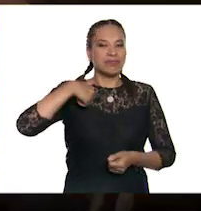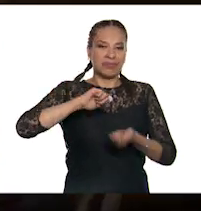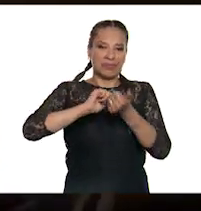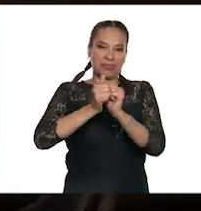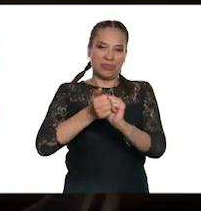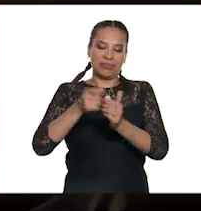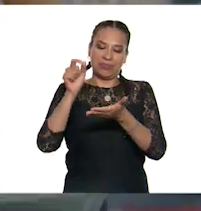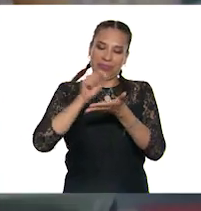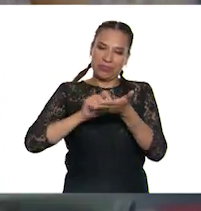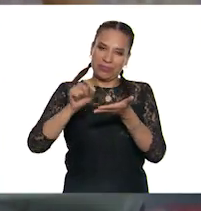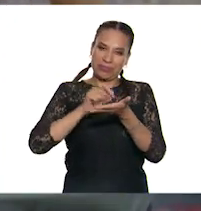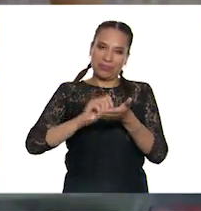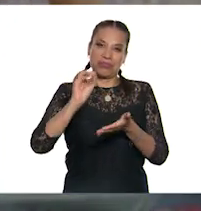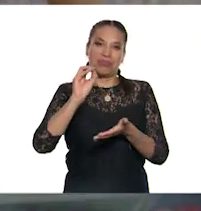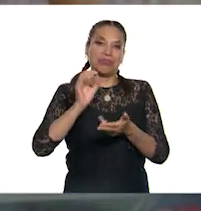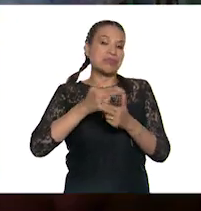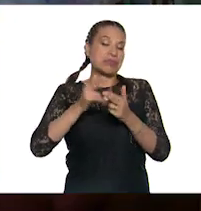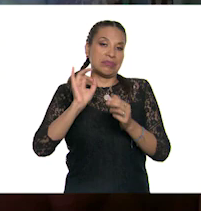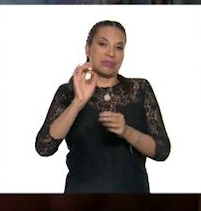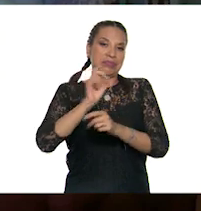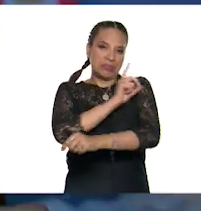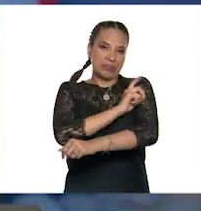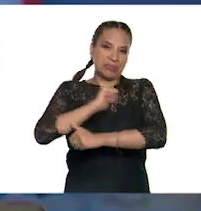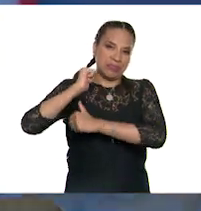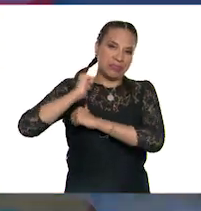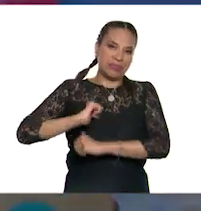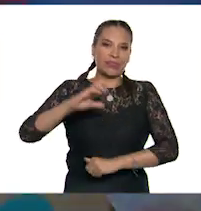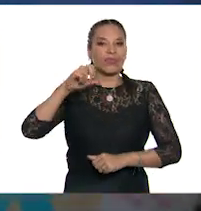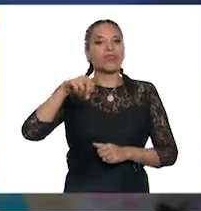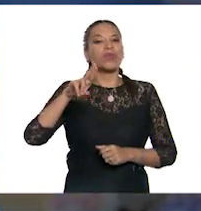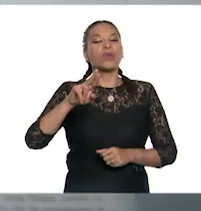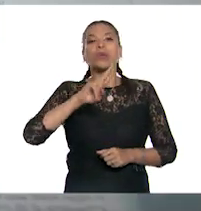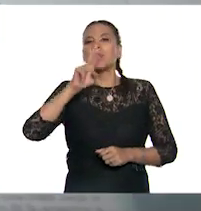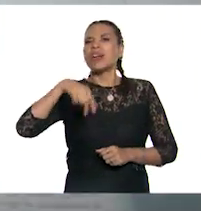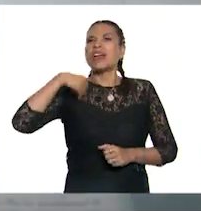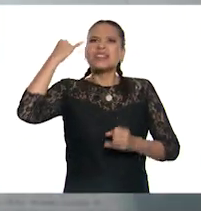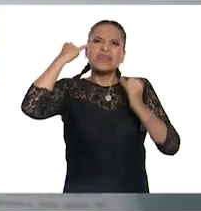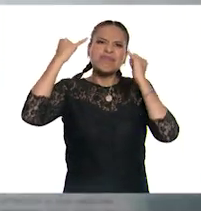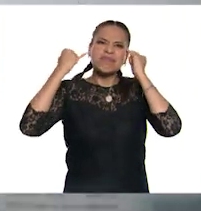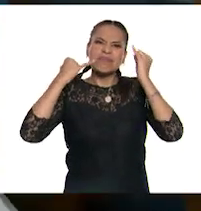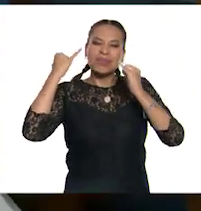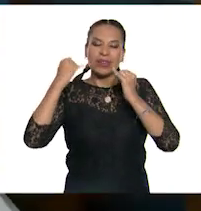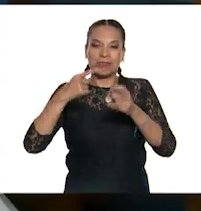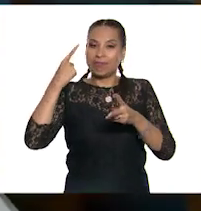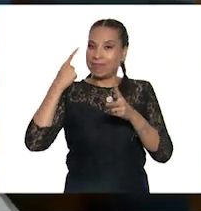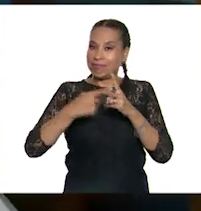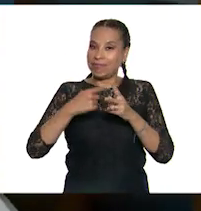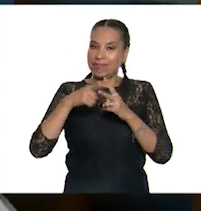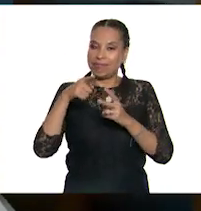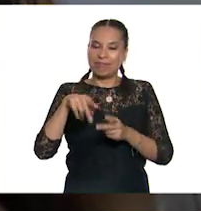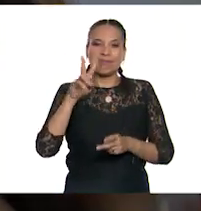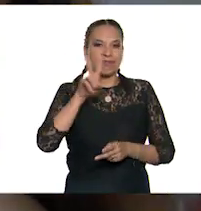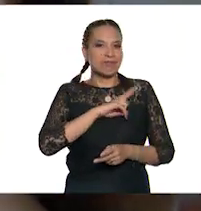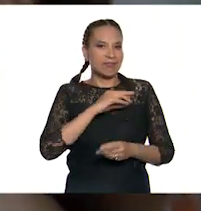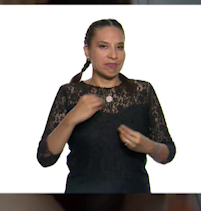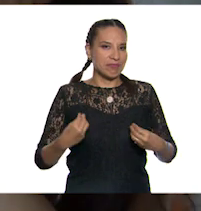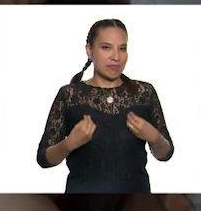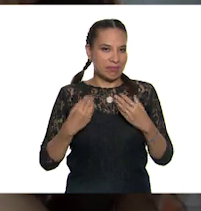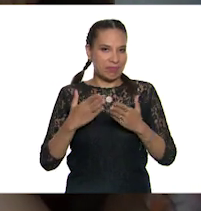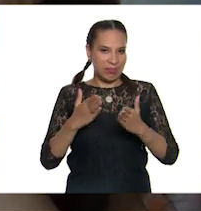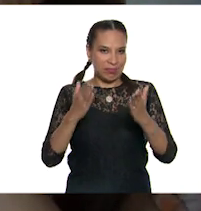convertiría en escritora o hasta delegada de las Naciones Unidas. Y nunca me imaginé que las matemáticas serían parte de mi